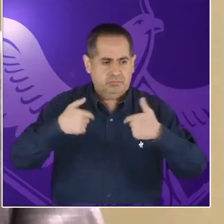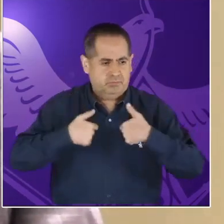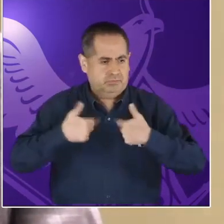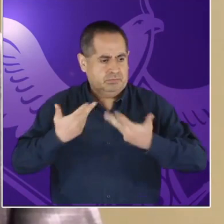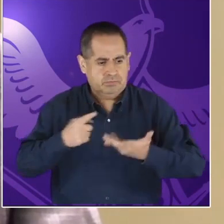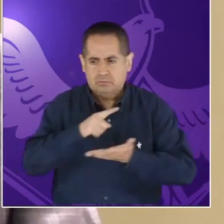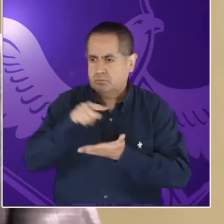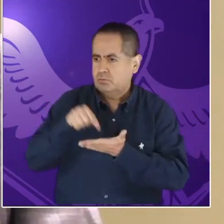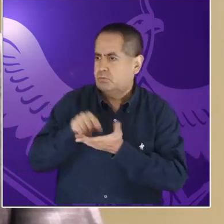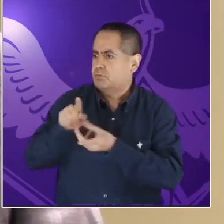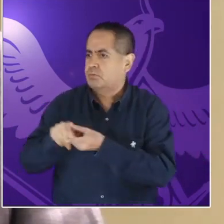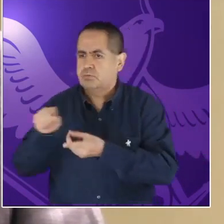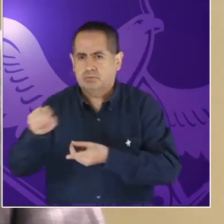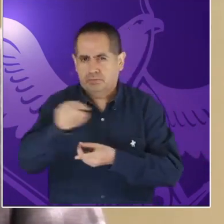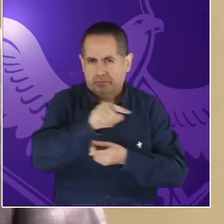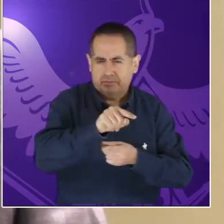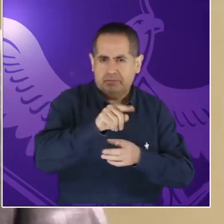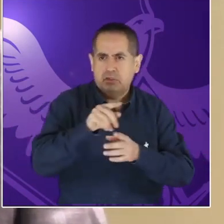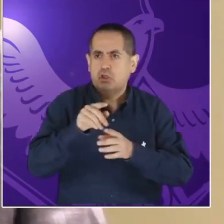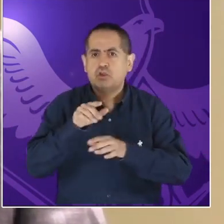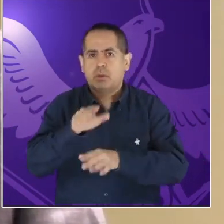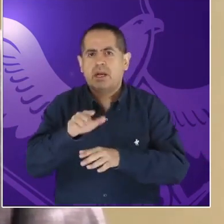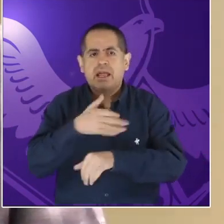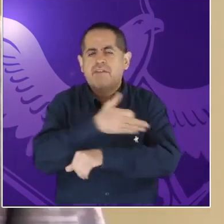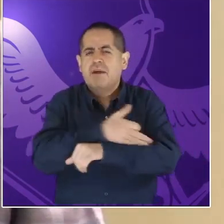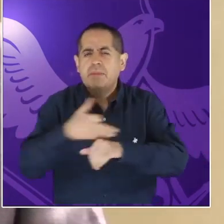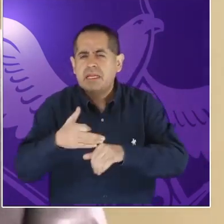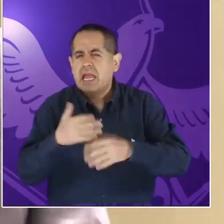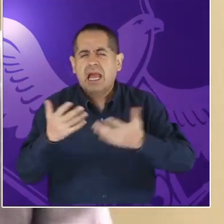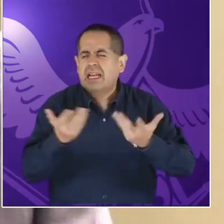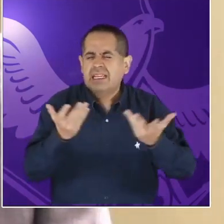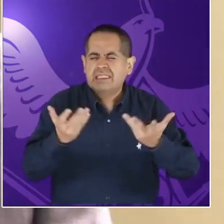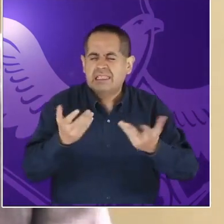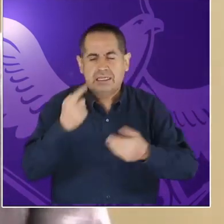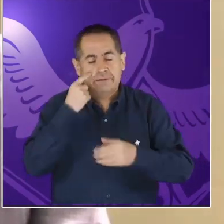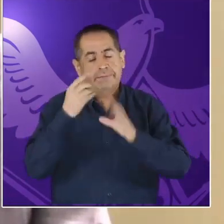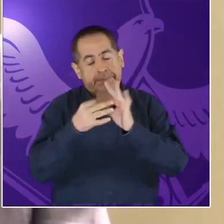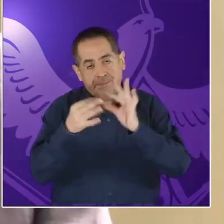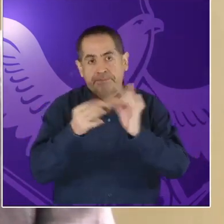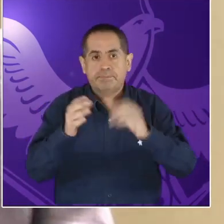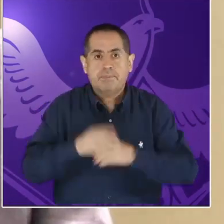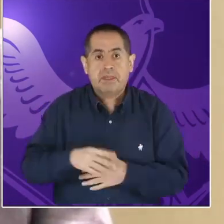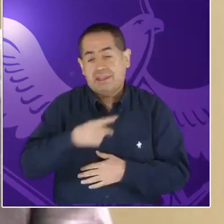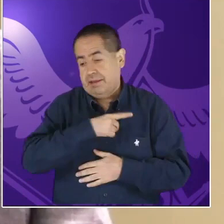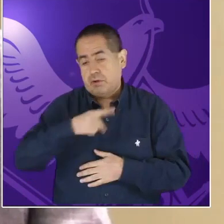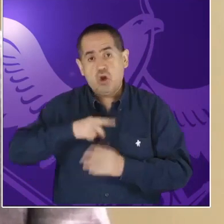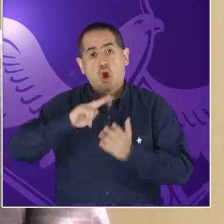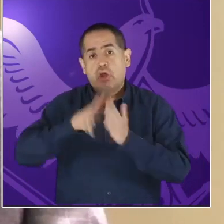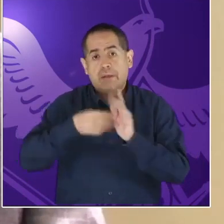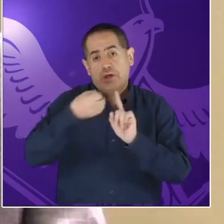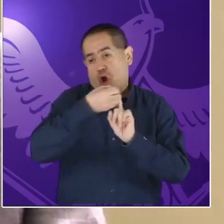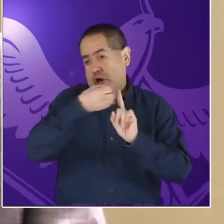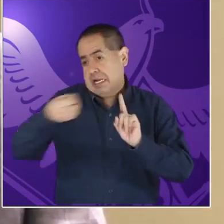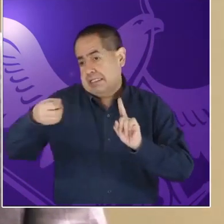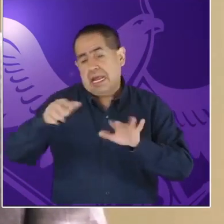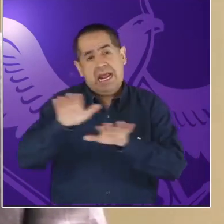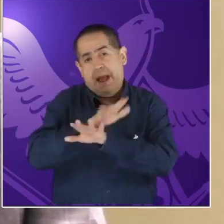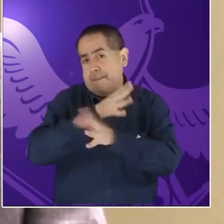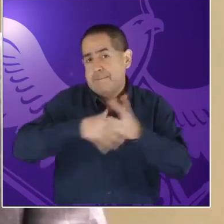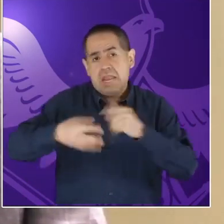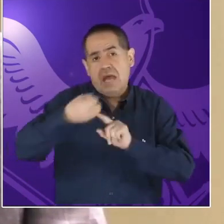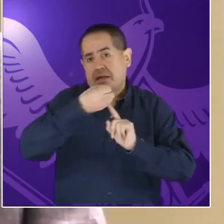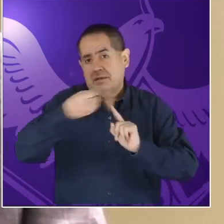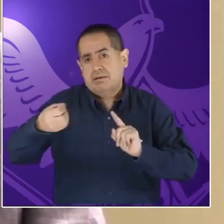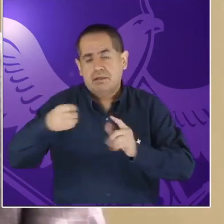los temas de los espacios de violencia, pero en realidad en un espacio de familia quizá hay que reorganizar todo, ¿no?